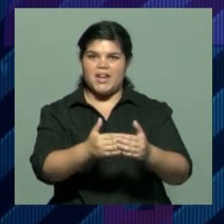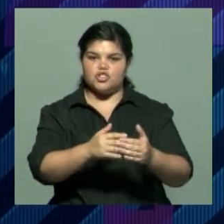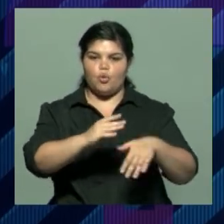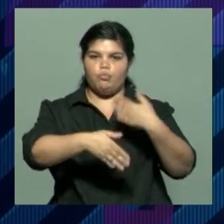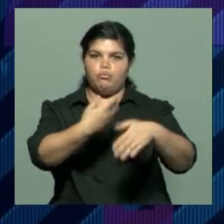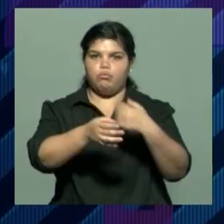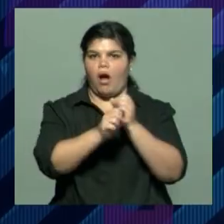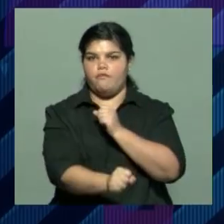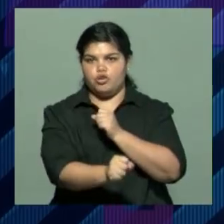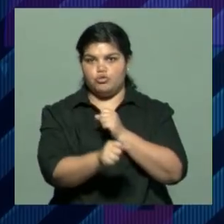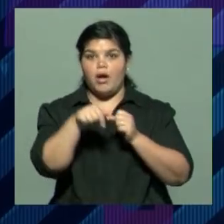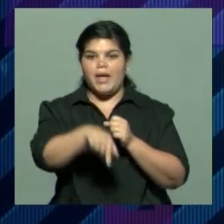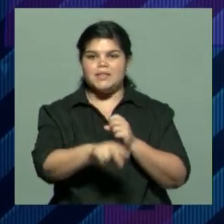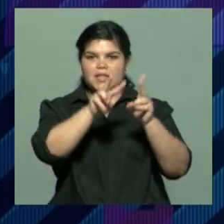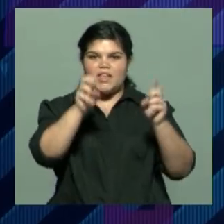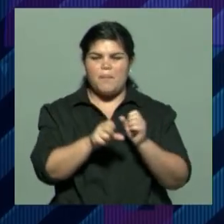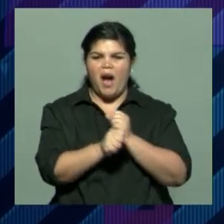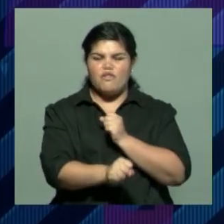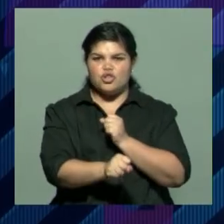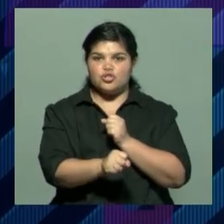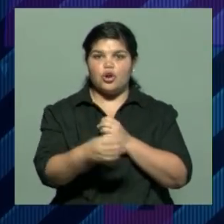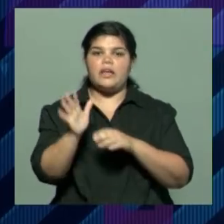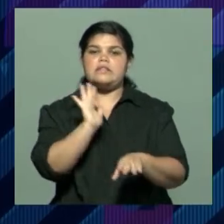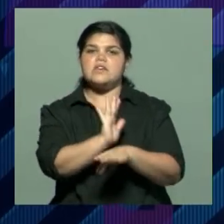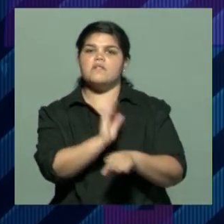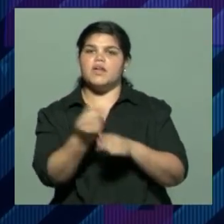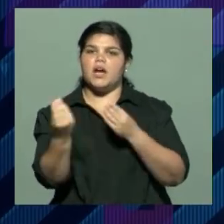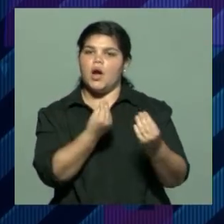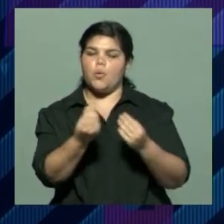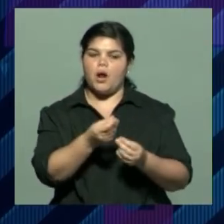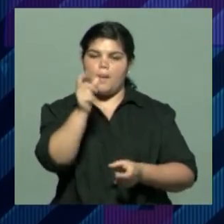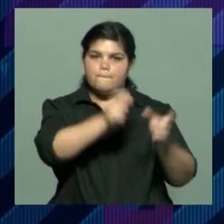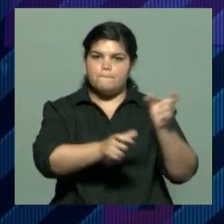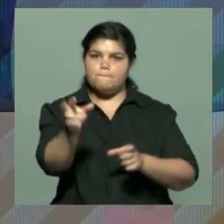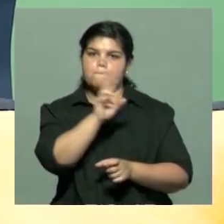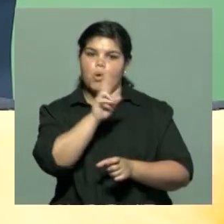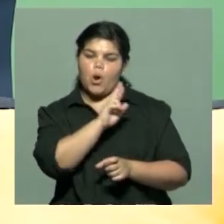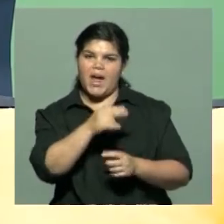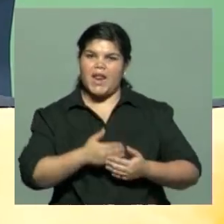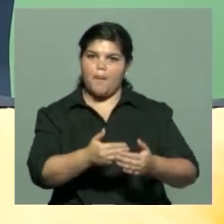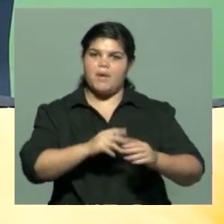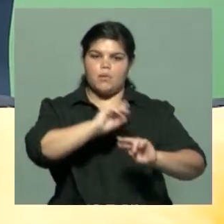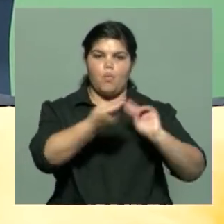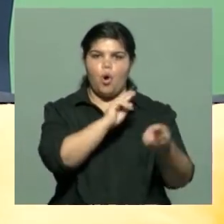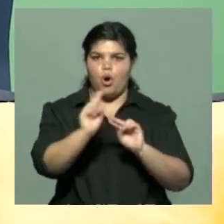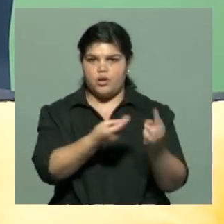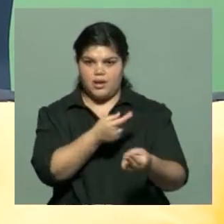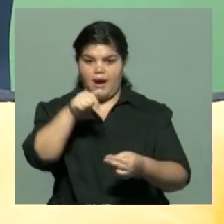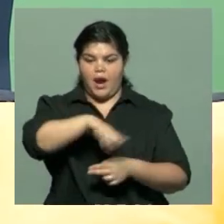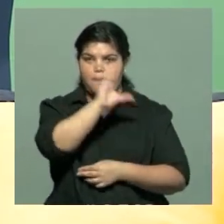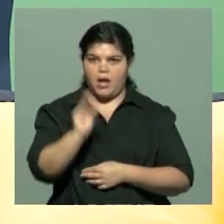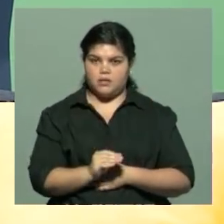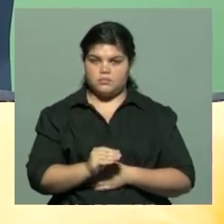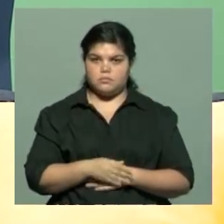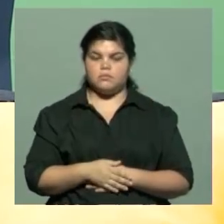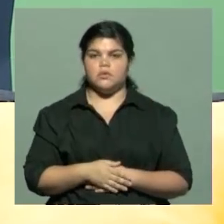aborto, y esto ubica el aborto como la principal causa individual de la mortalidad materna en nuestro país. Si